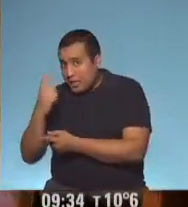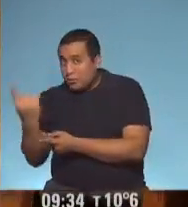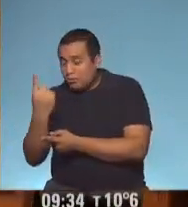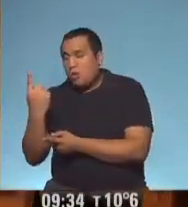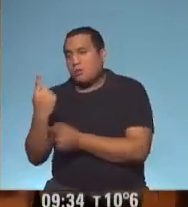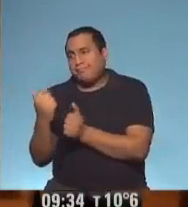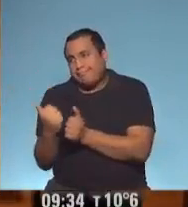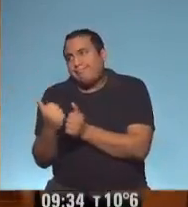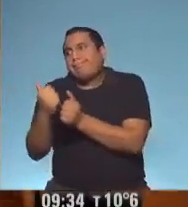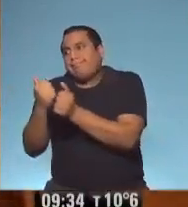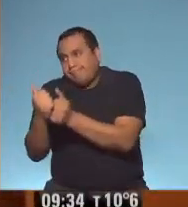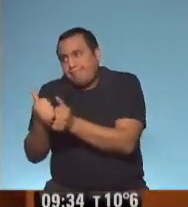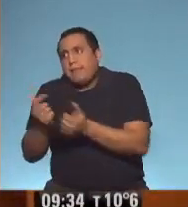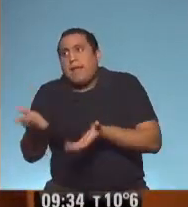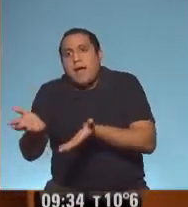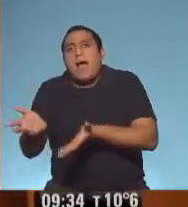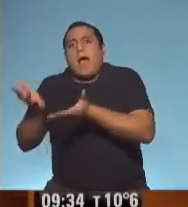solo.